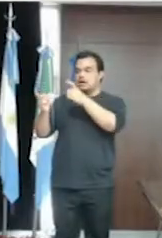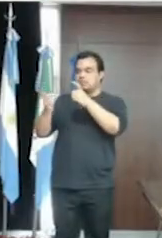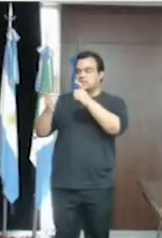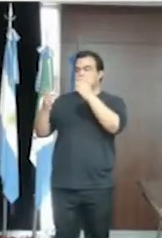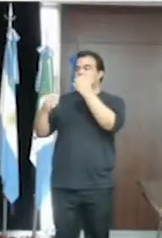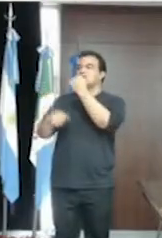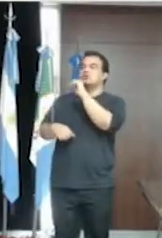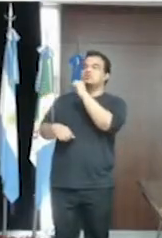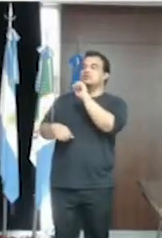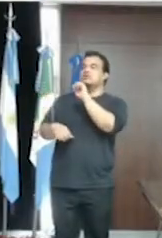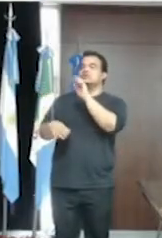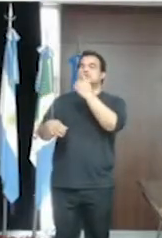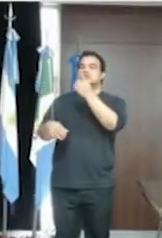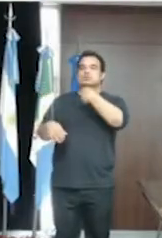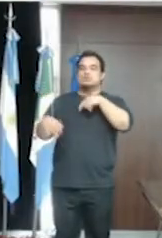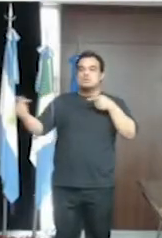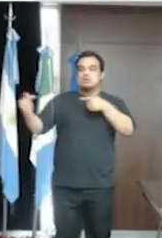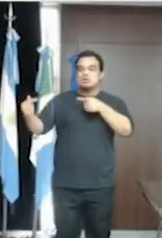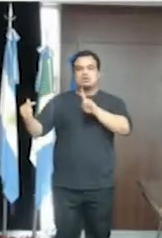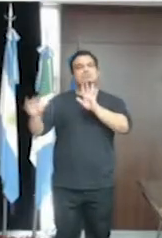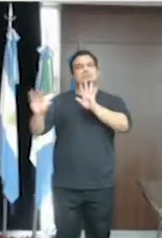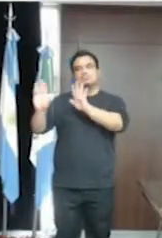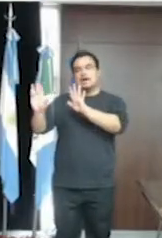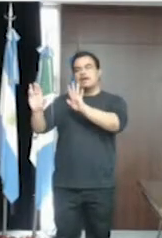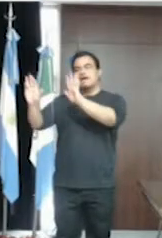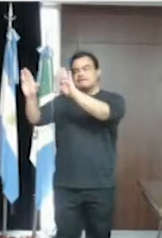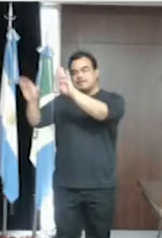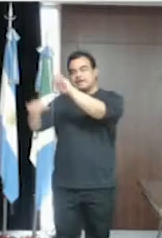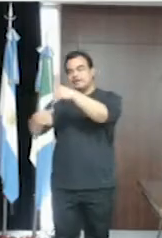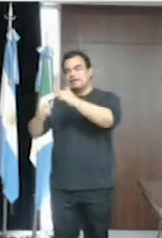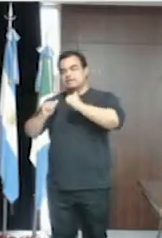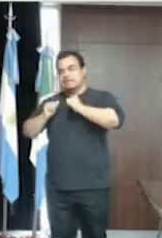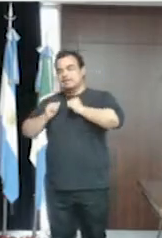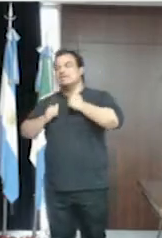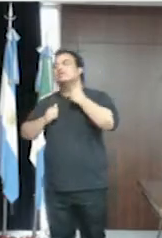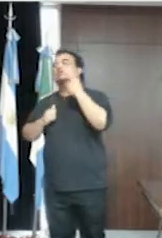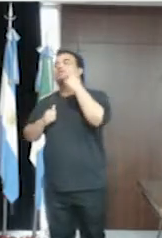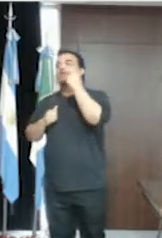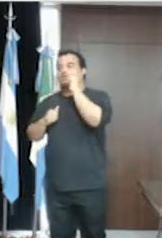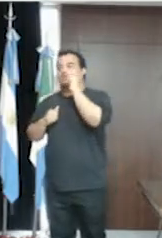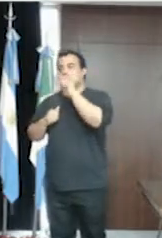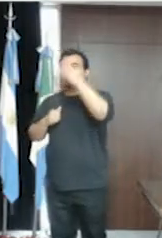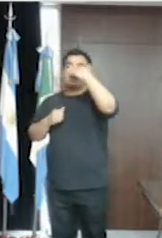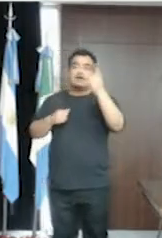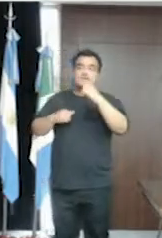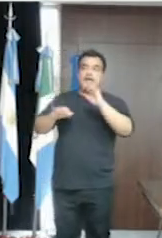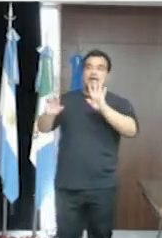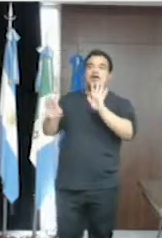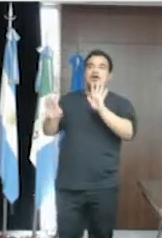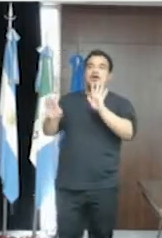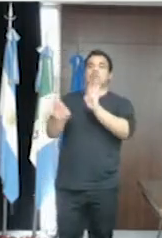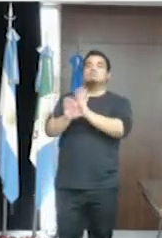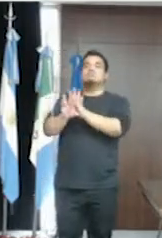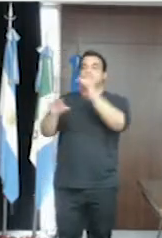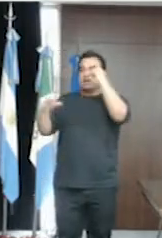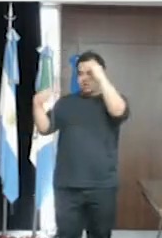tu hijo dijo, vení, sentate, que ya va a venir o va a venir más tarde o cosas así. De alguna manera, yo le llamo entrar en la